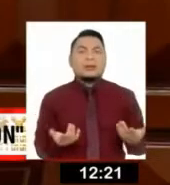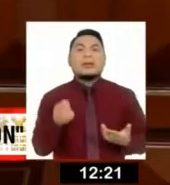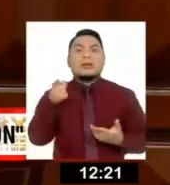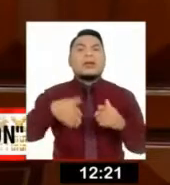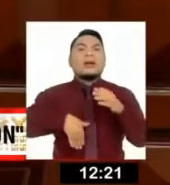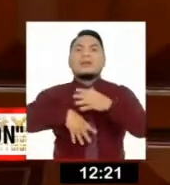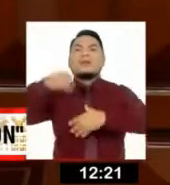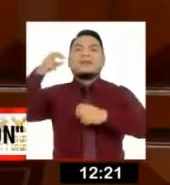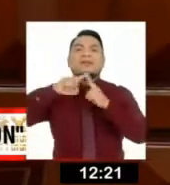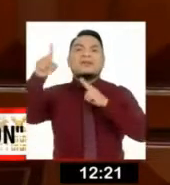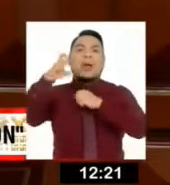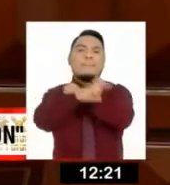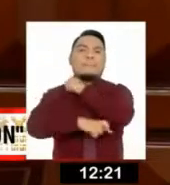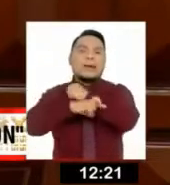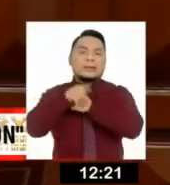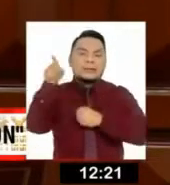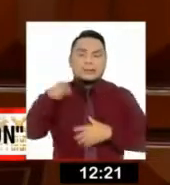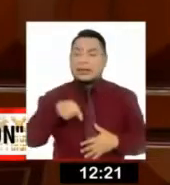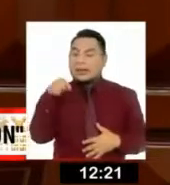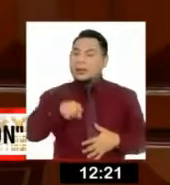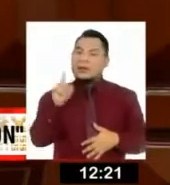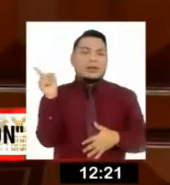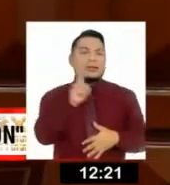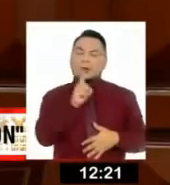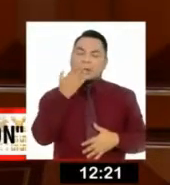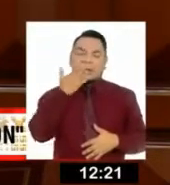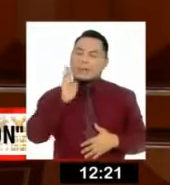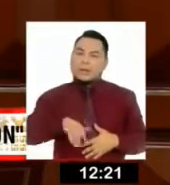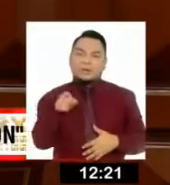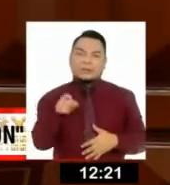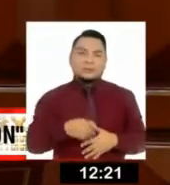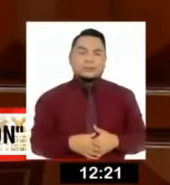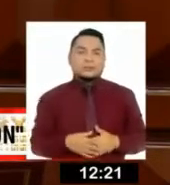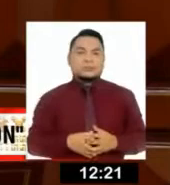fuera del país. Esto no es correcto.